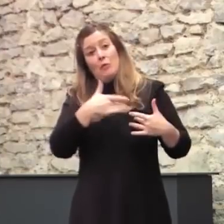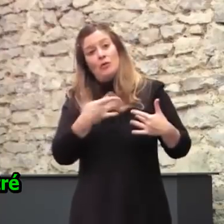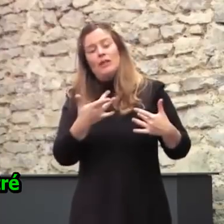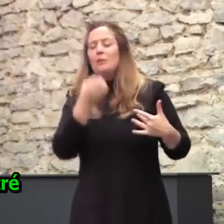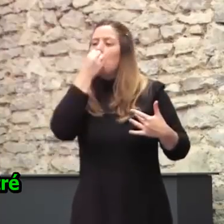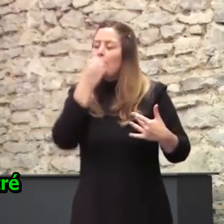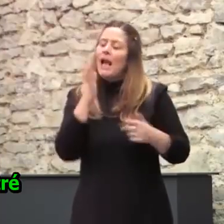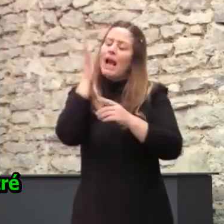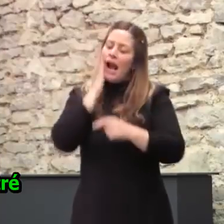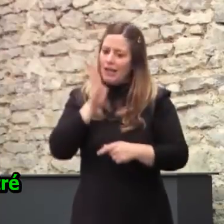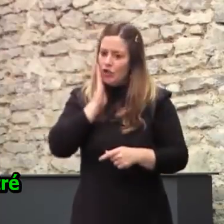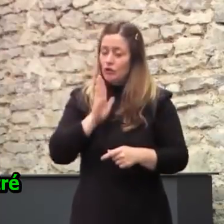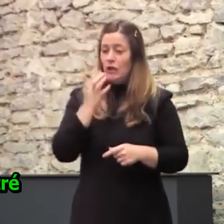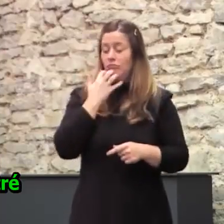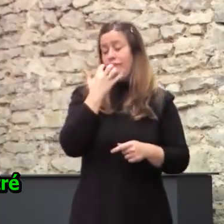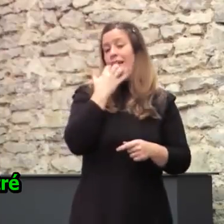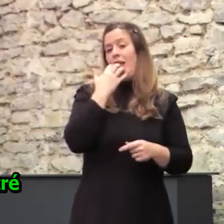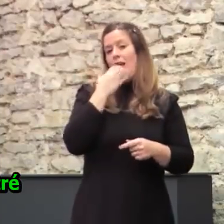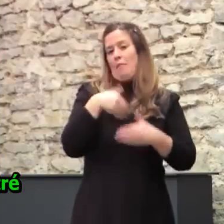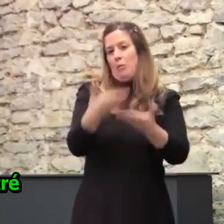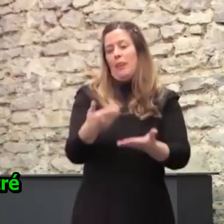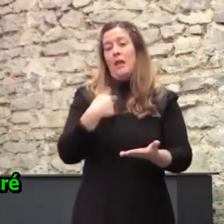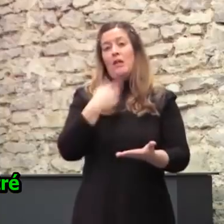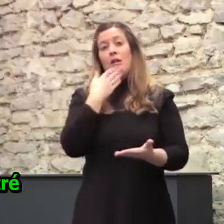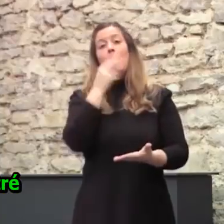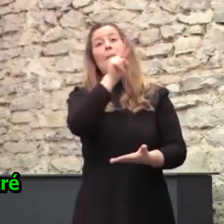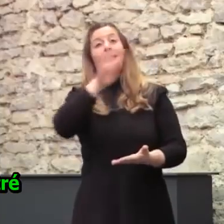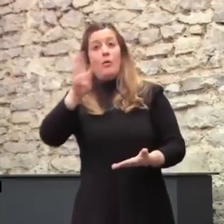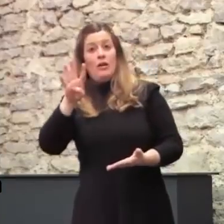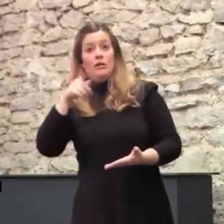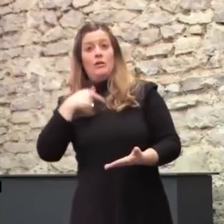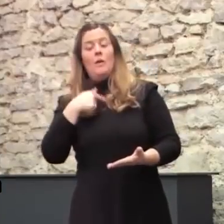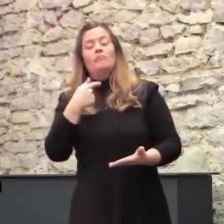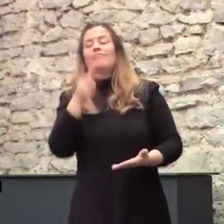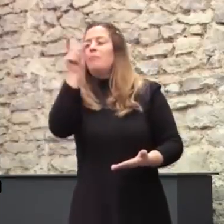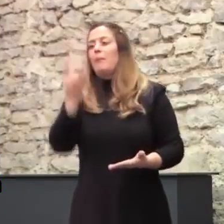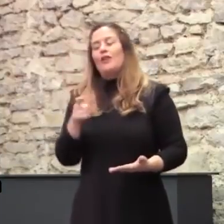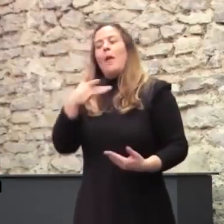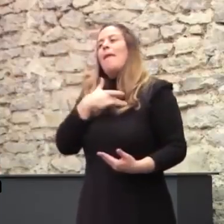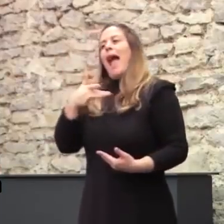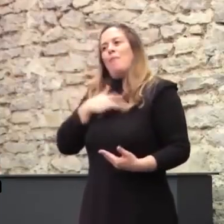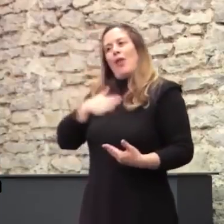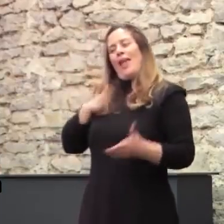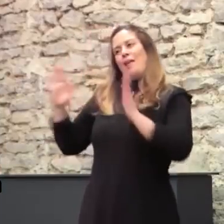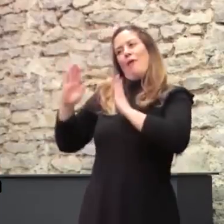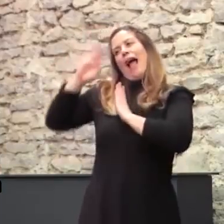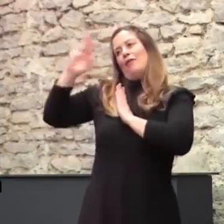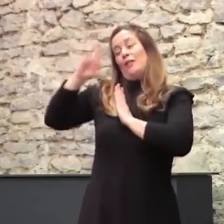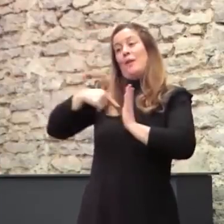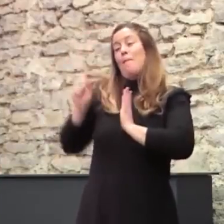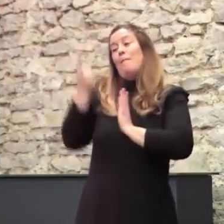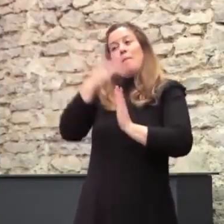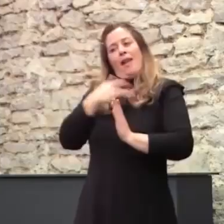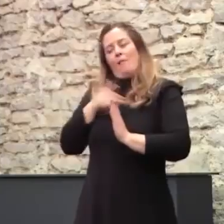ejemplo. Cuando yo tenía 24 años me encontré con mi amor de la adolescencia, que pasé toda la adolescencia enamorada de él, fue mi primer